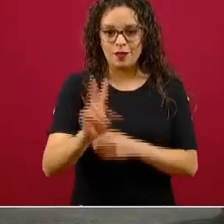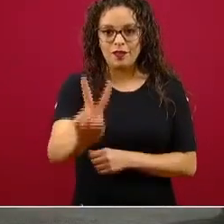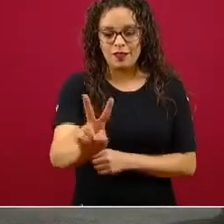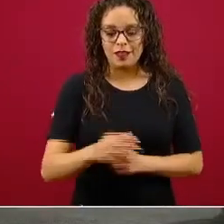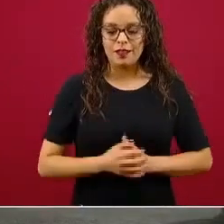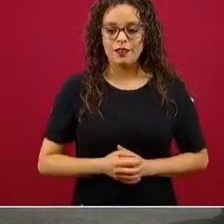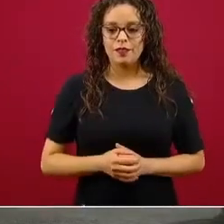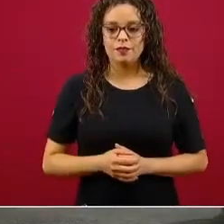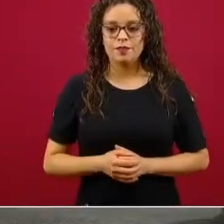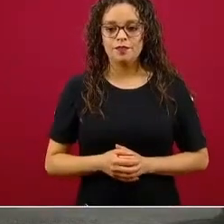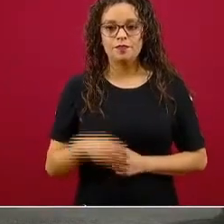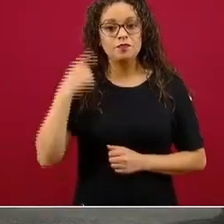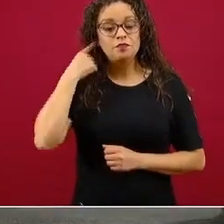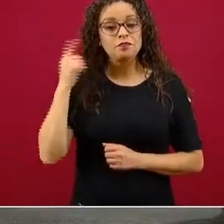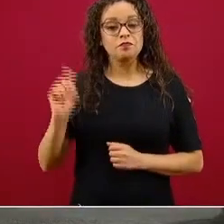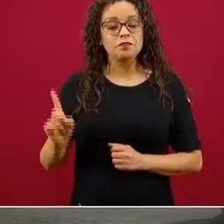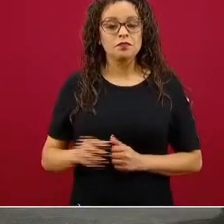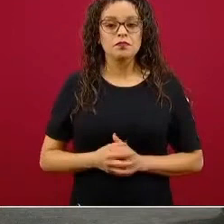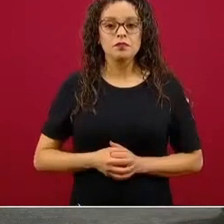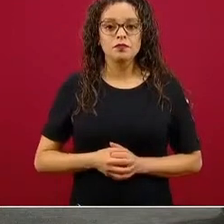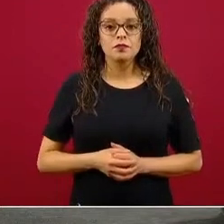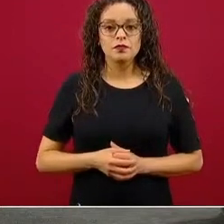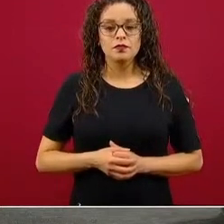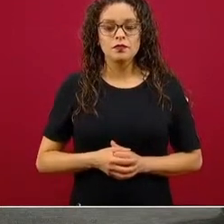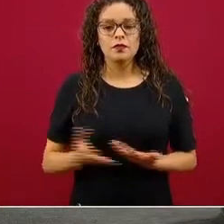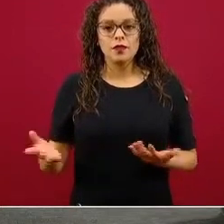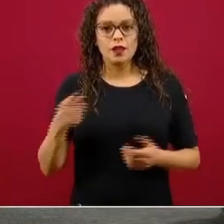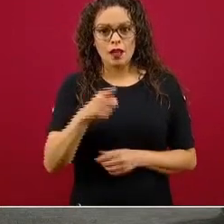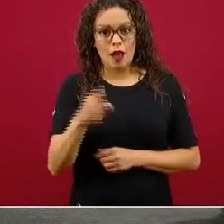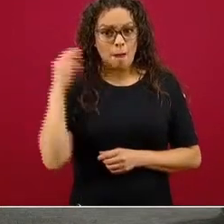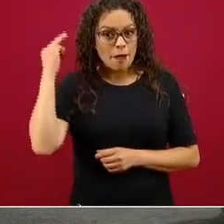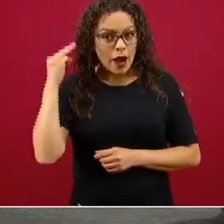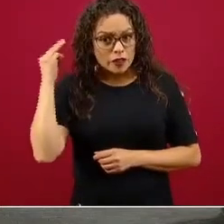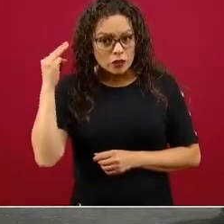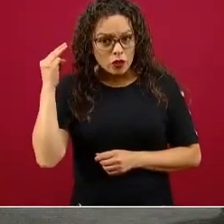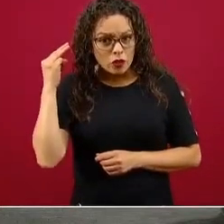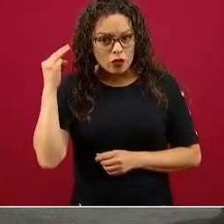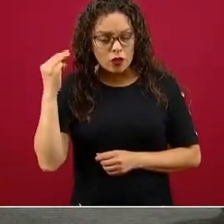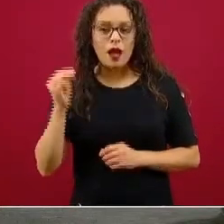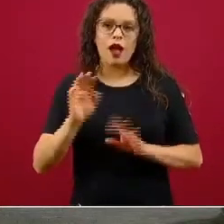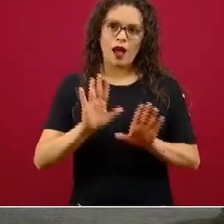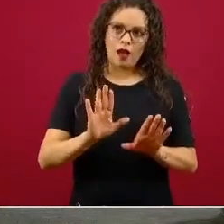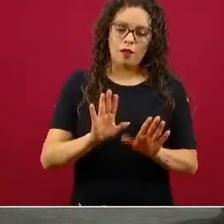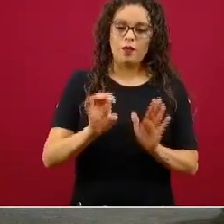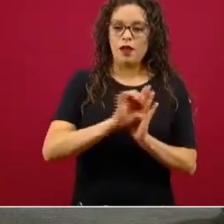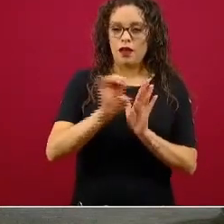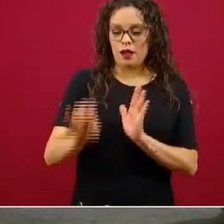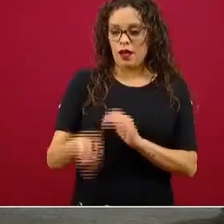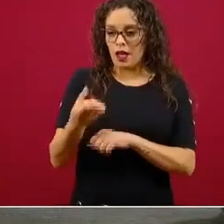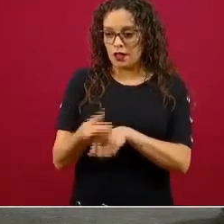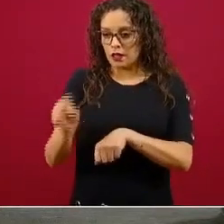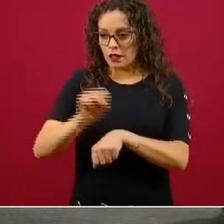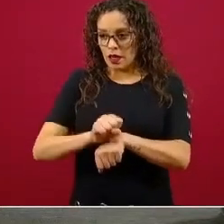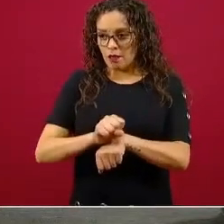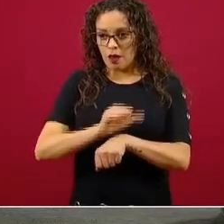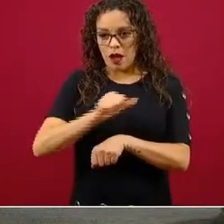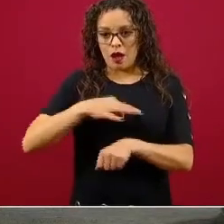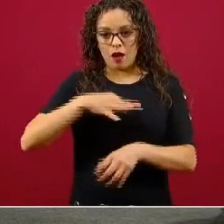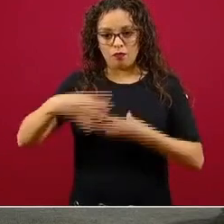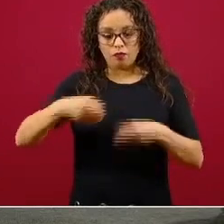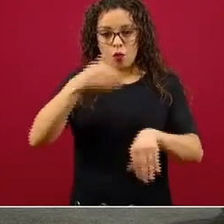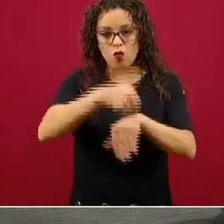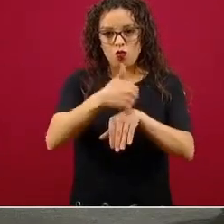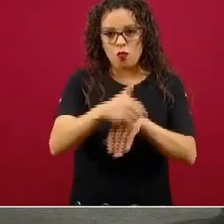¿De marzo? Bueno, si por ejemplo nos vamos a la semana epidemiológica número 12-13, que es